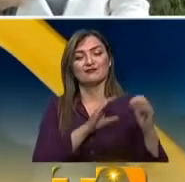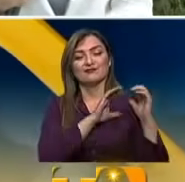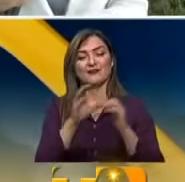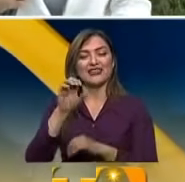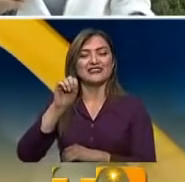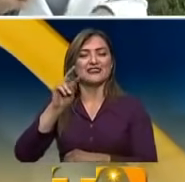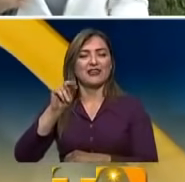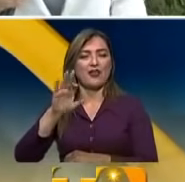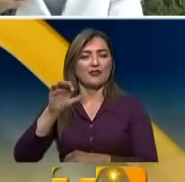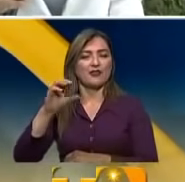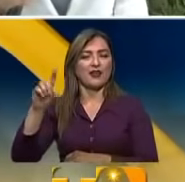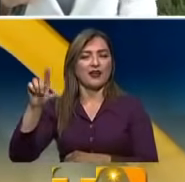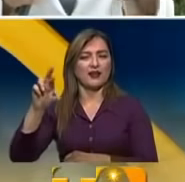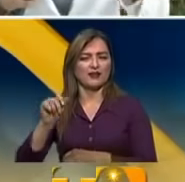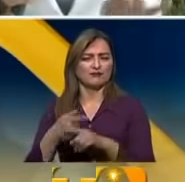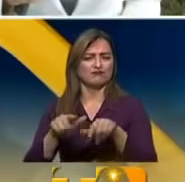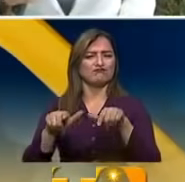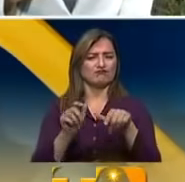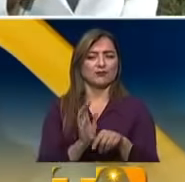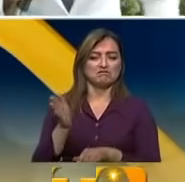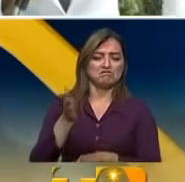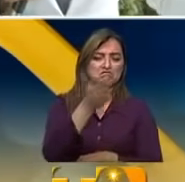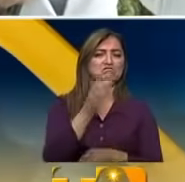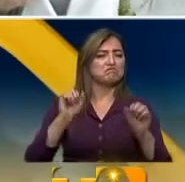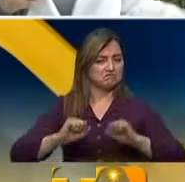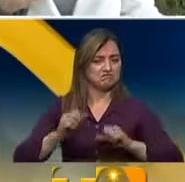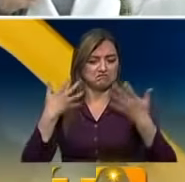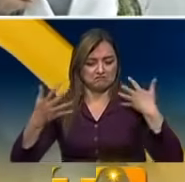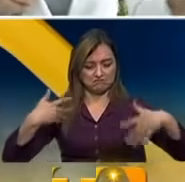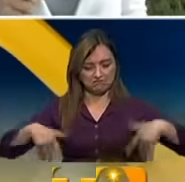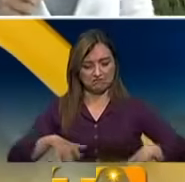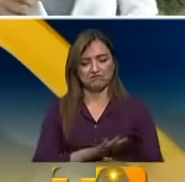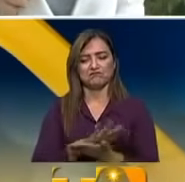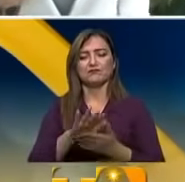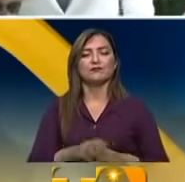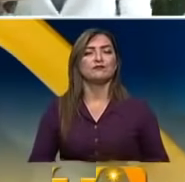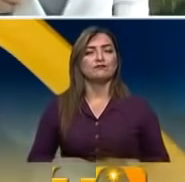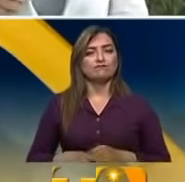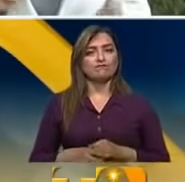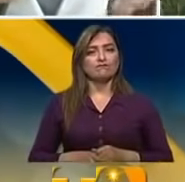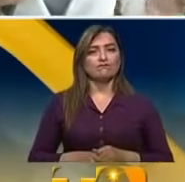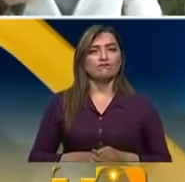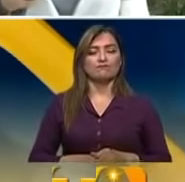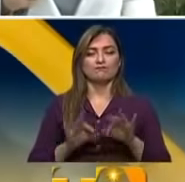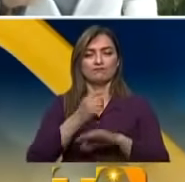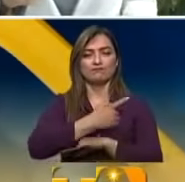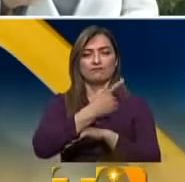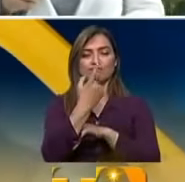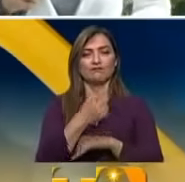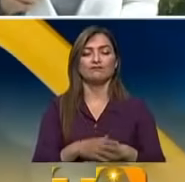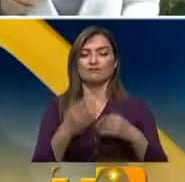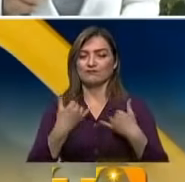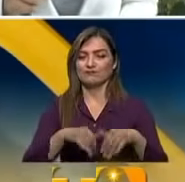Clara. También recuerden, hay distintos puntos en la ciudad que ustedes pueden ir para realizarse su propia limpia. Que tengan un excelente día.